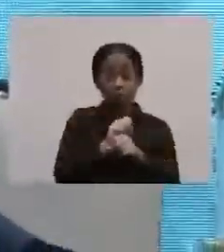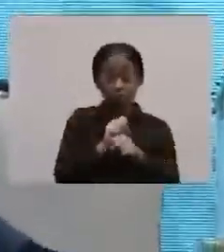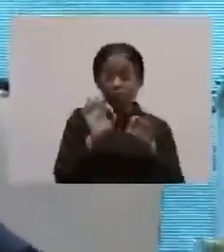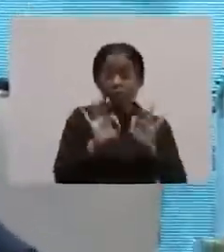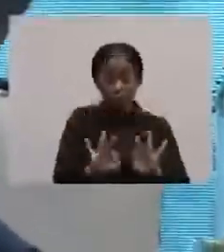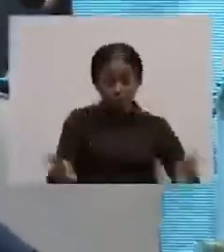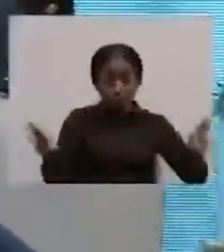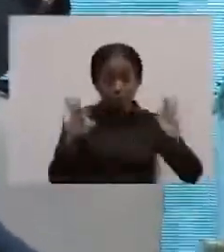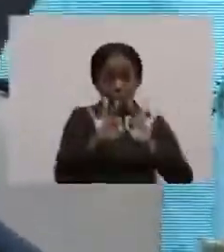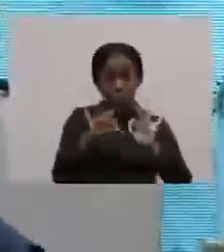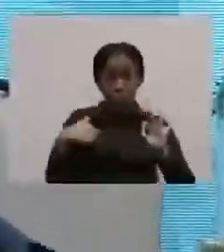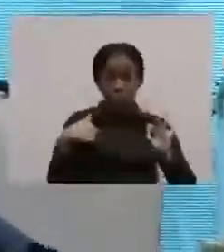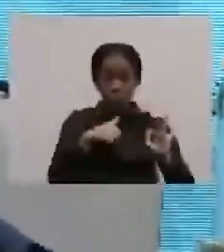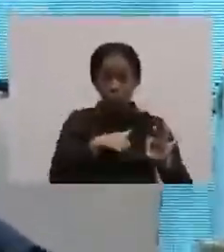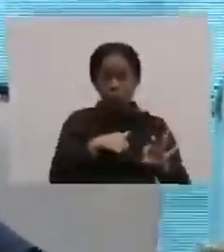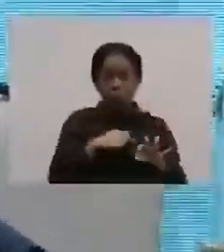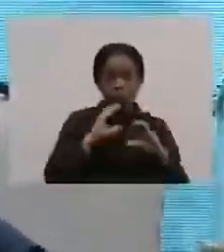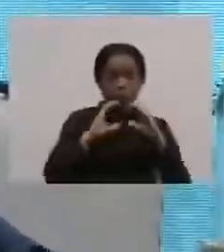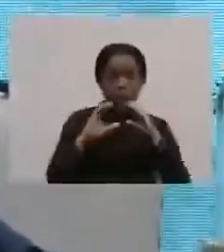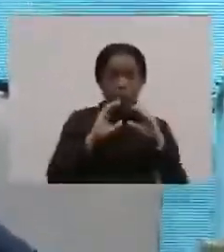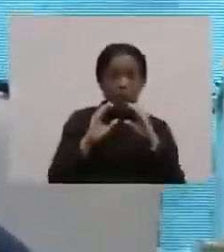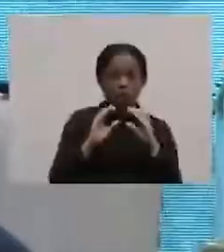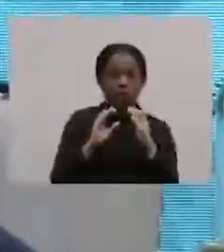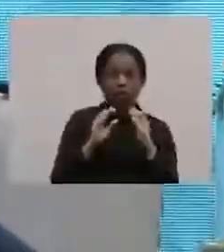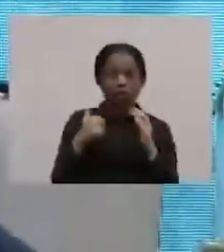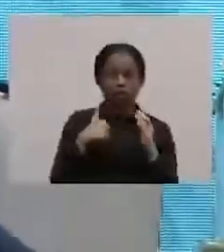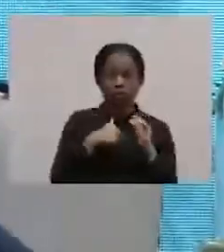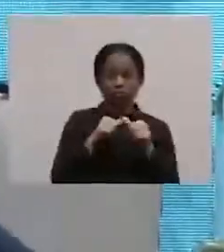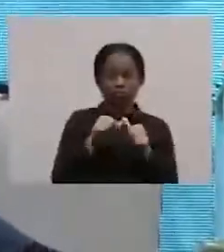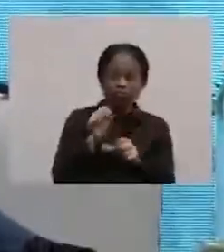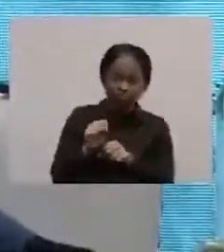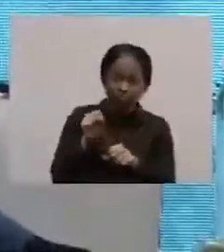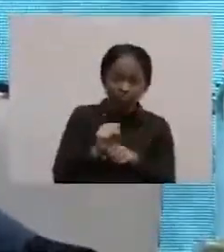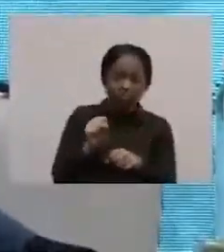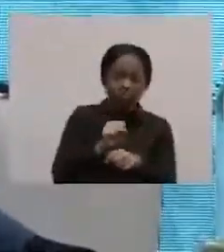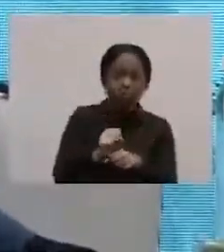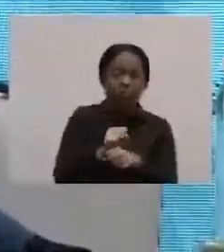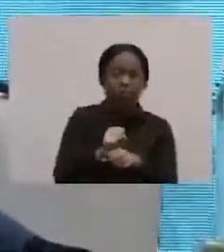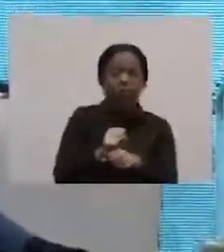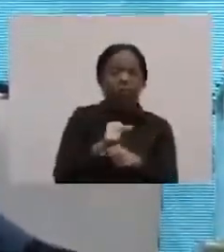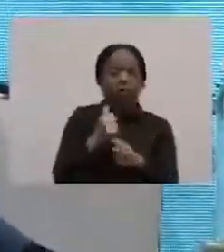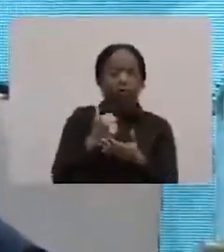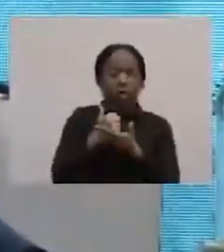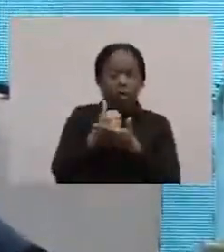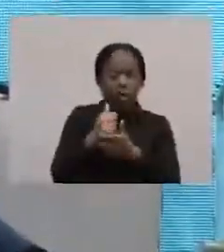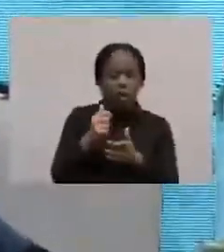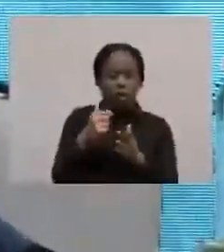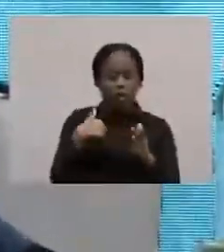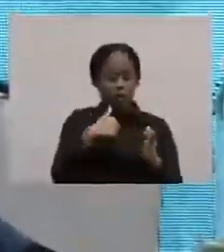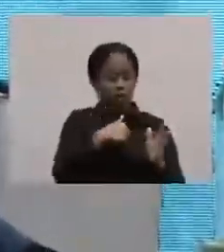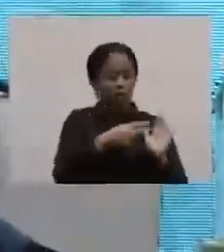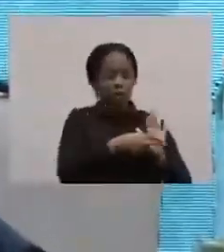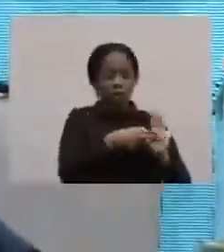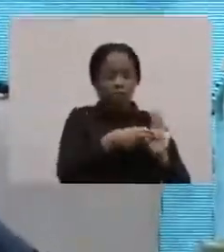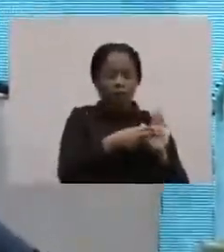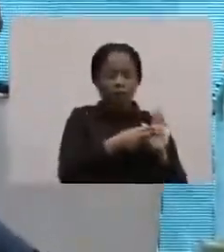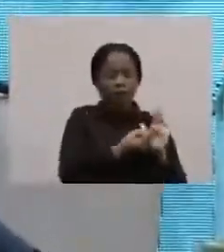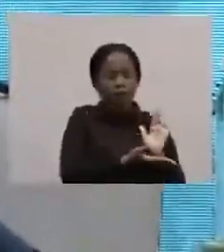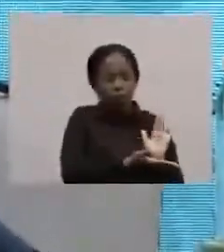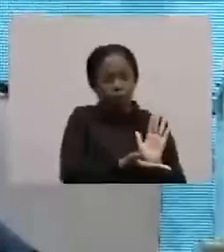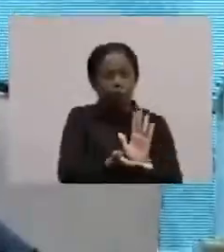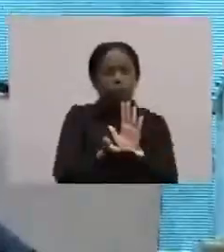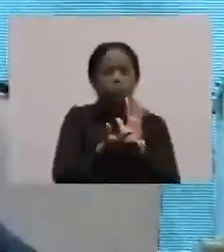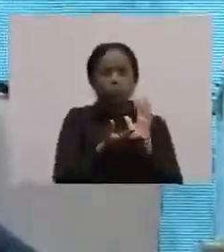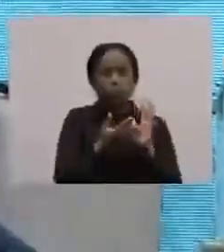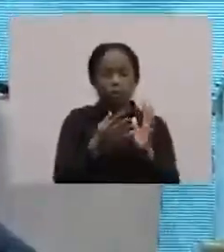sí tiene valor para nosotros los medios seguir trabajando en fomentar que nuestras marcas divulguen las